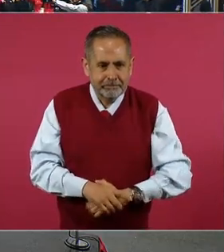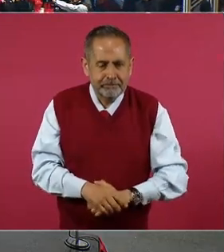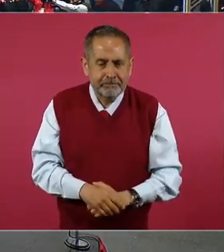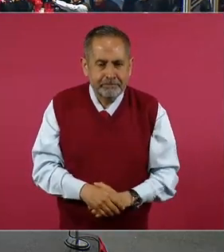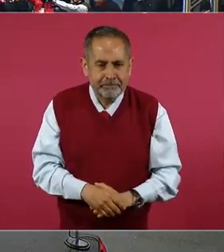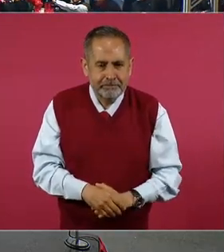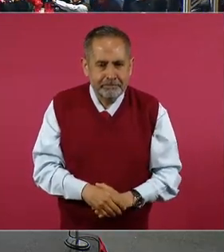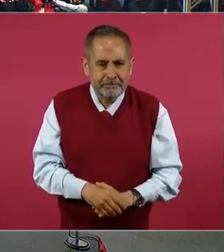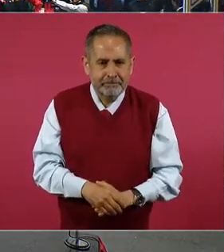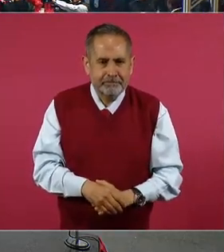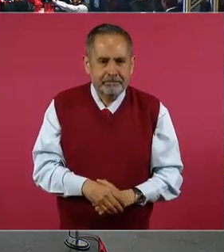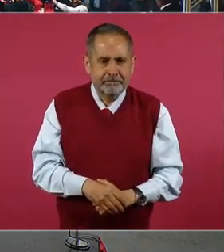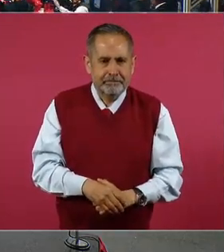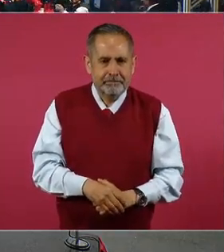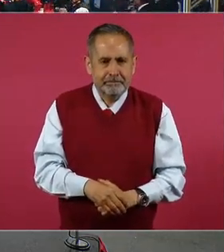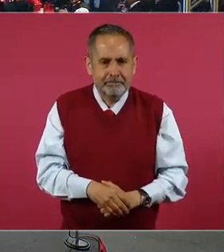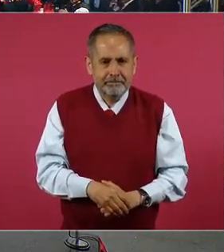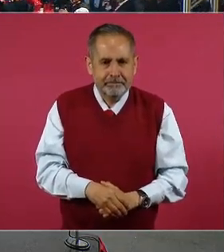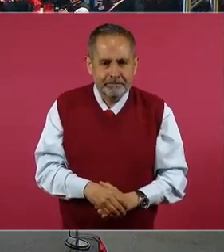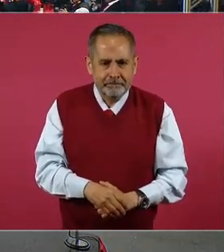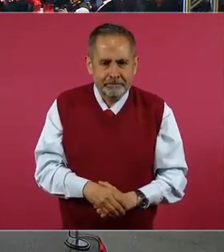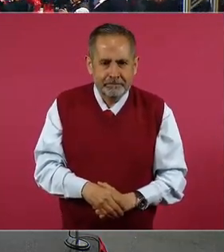presidente. El automático.